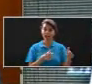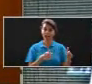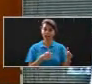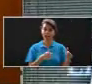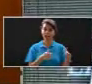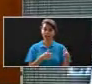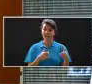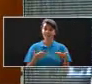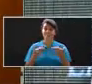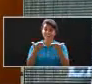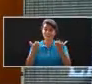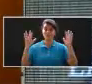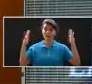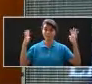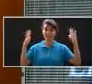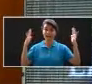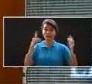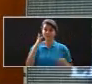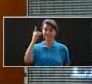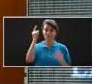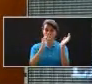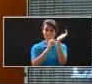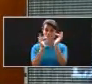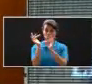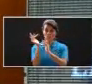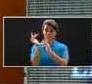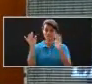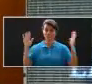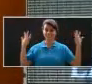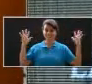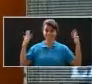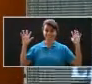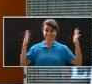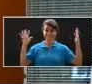Fue un aplauso al Señor Jesús.